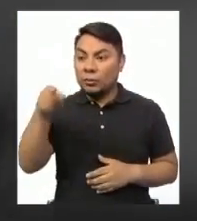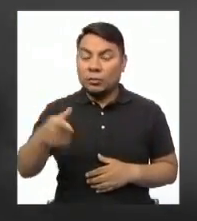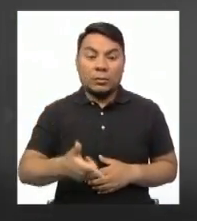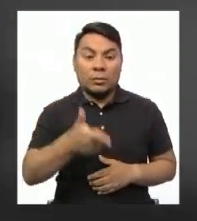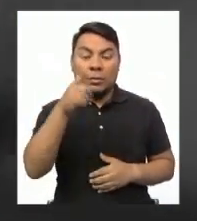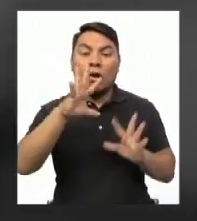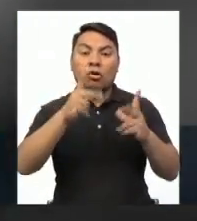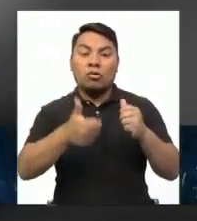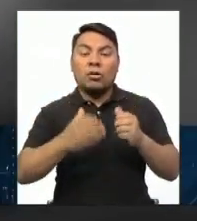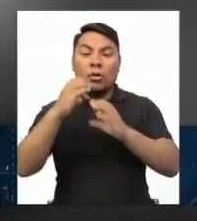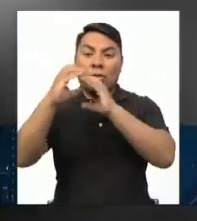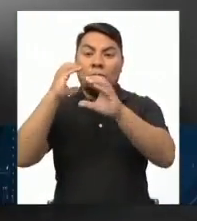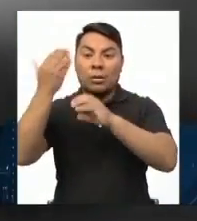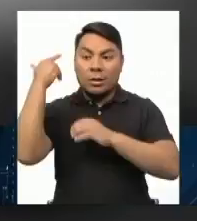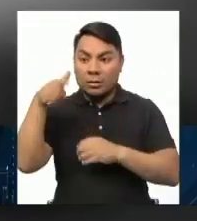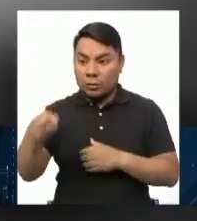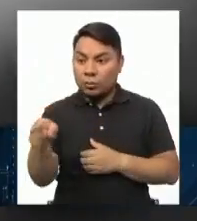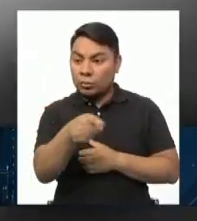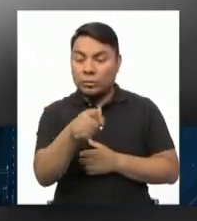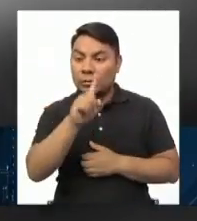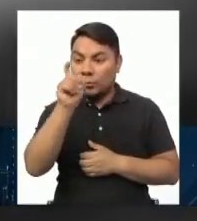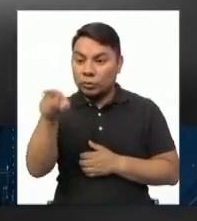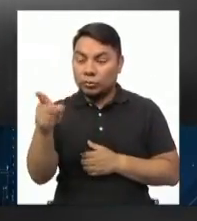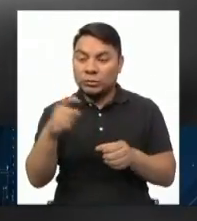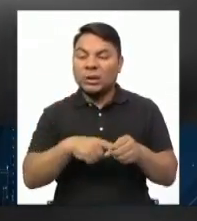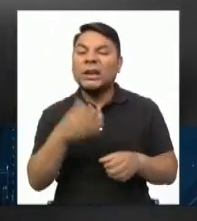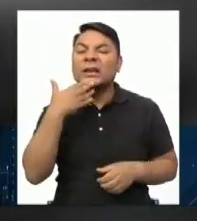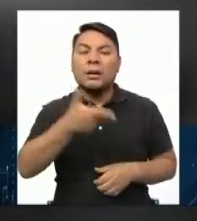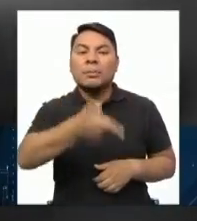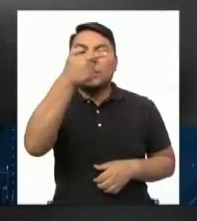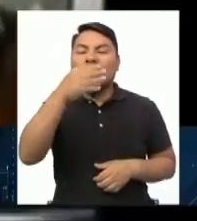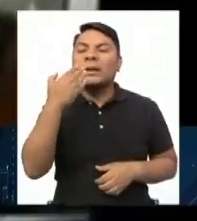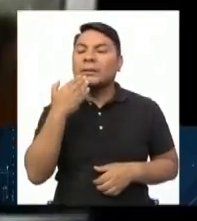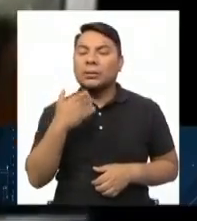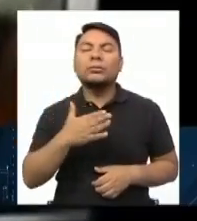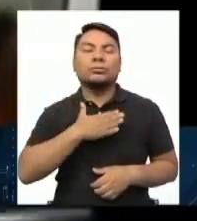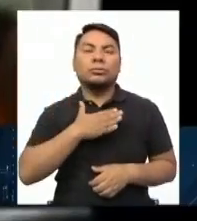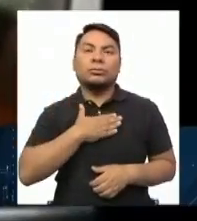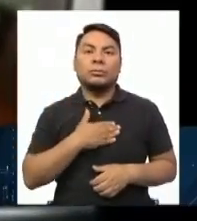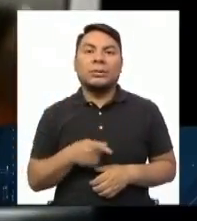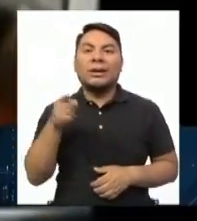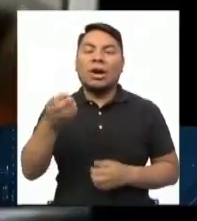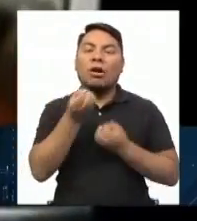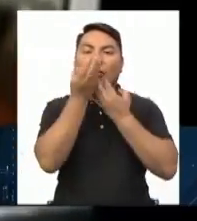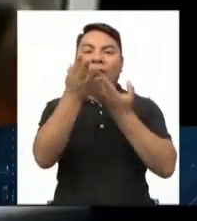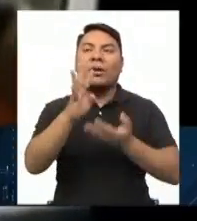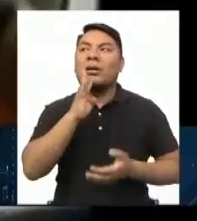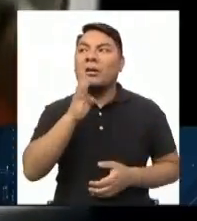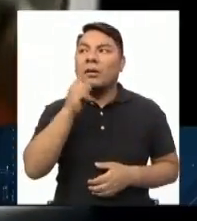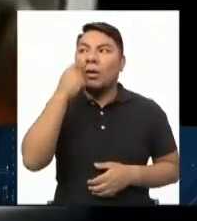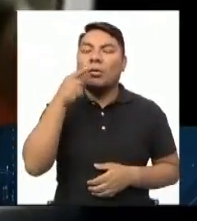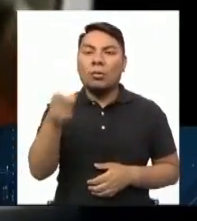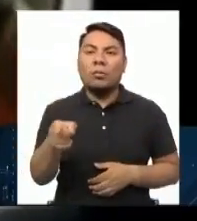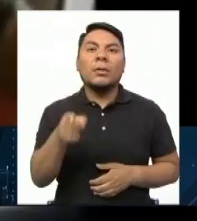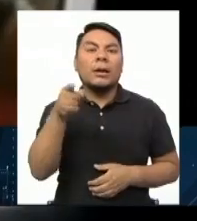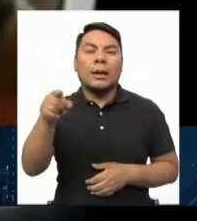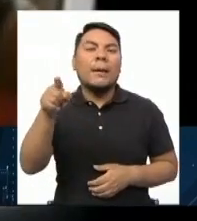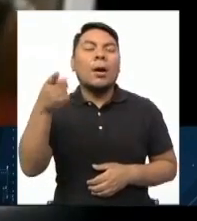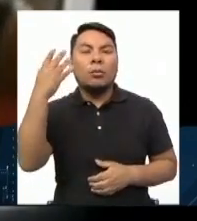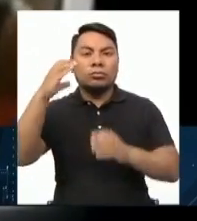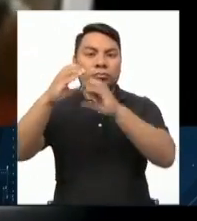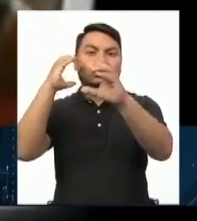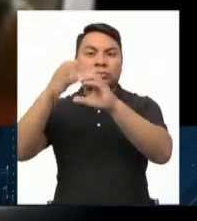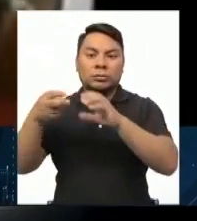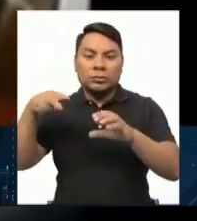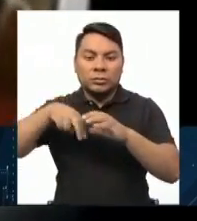asalto al cortijo? Sí. ¿Sí? ¿Quién hirió al policía? Yo. Es la confesión del autor del despiadado ataque